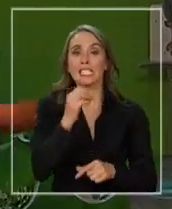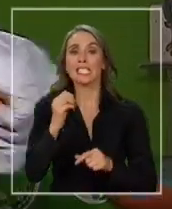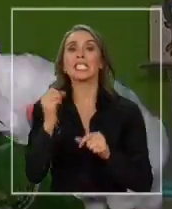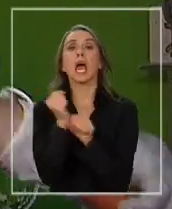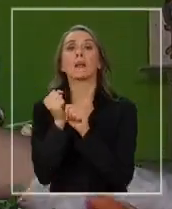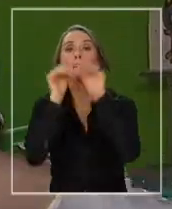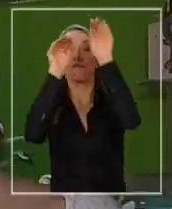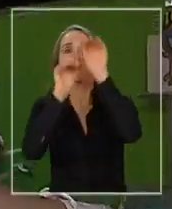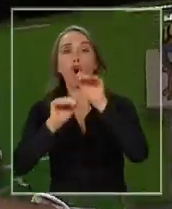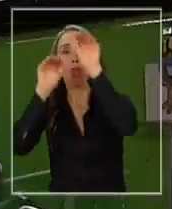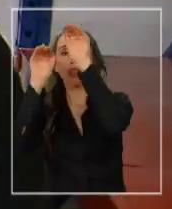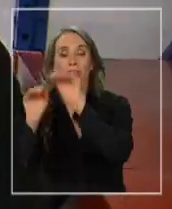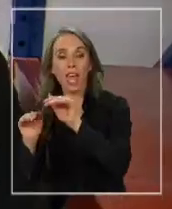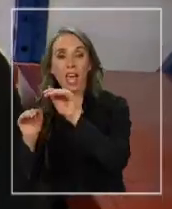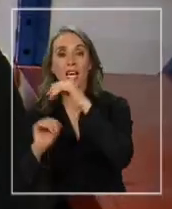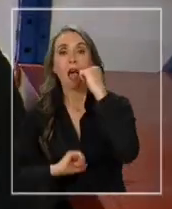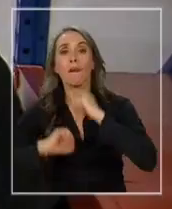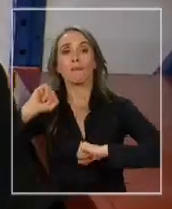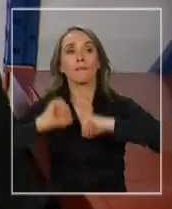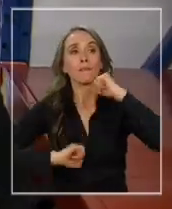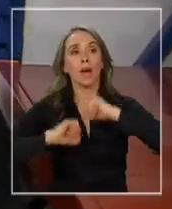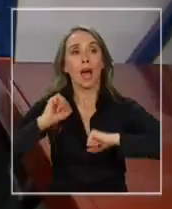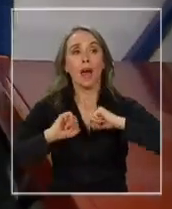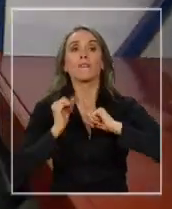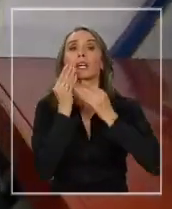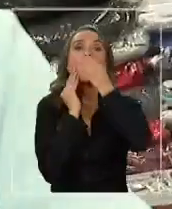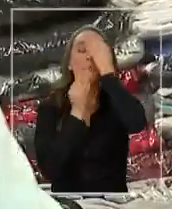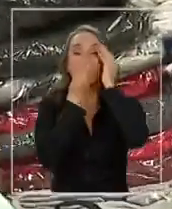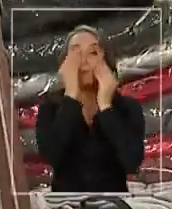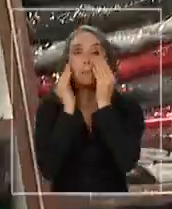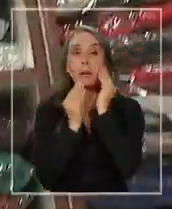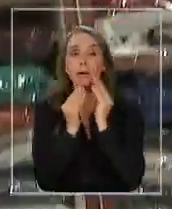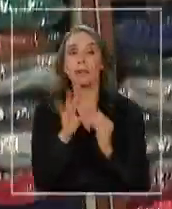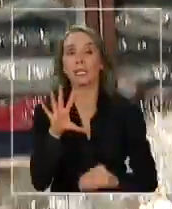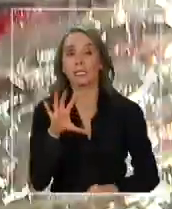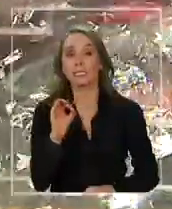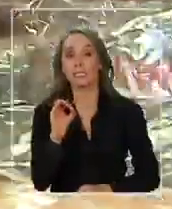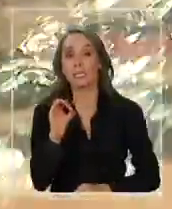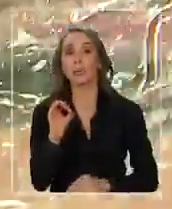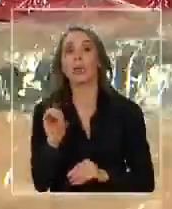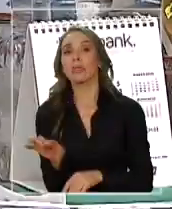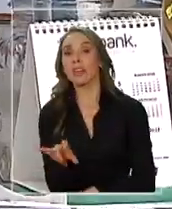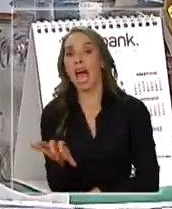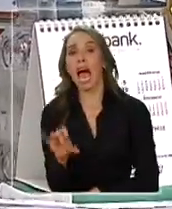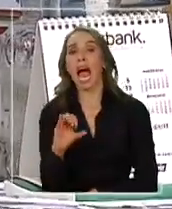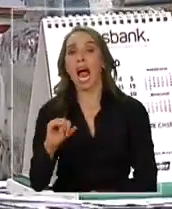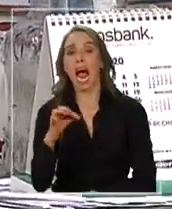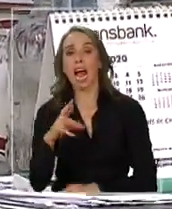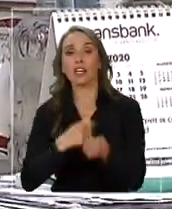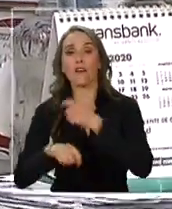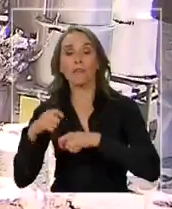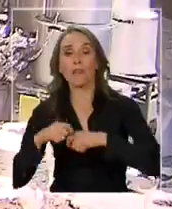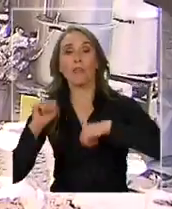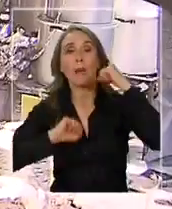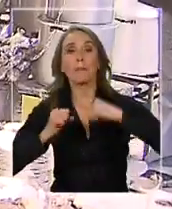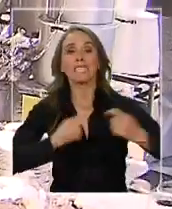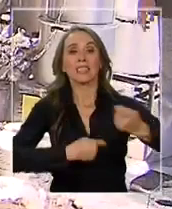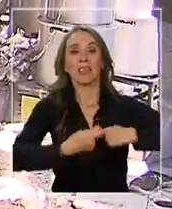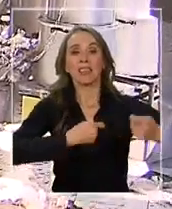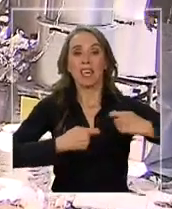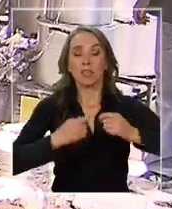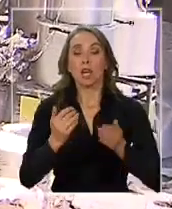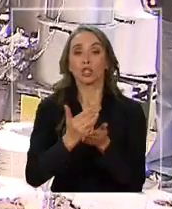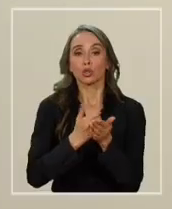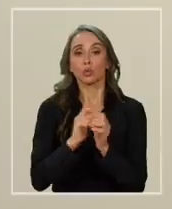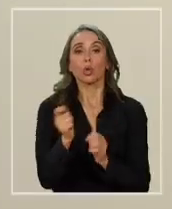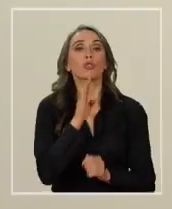bodega para trabajar en la industria cosmética. Buscamos 50 cajeros vendedores para el sector retail con